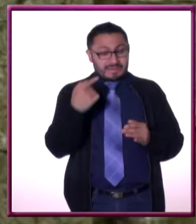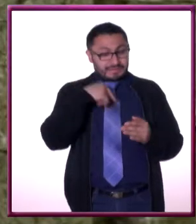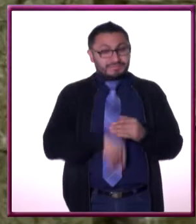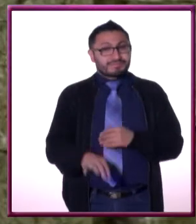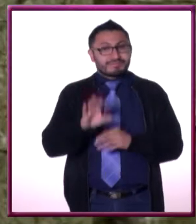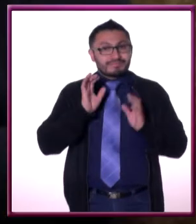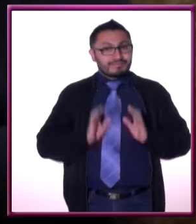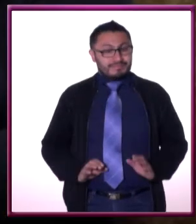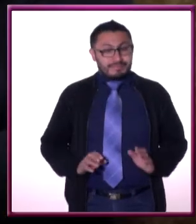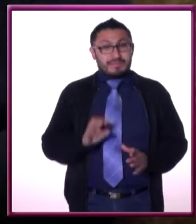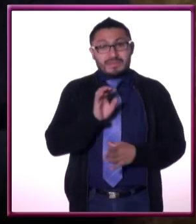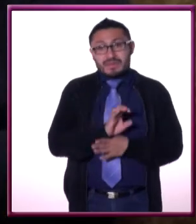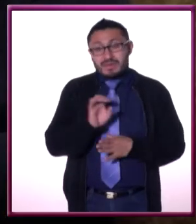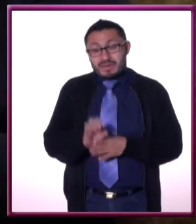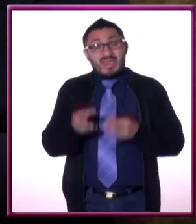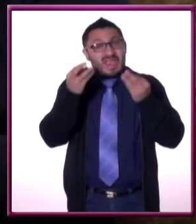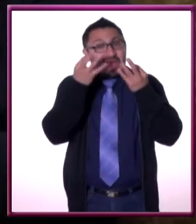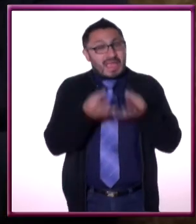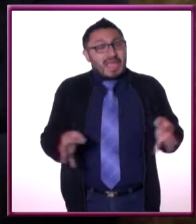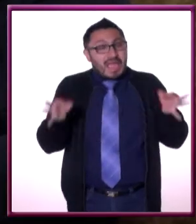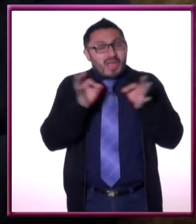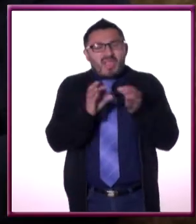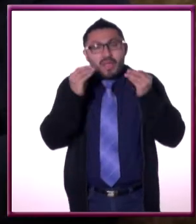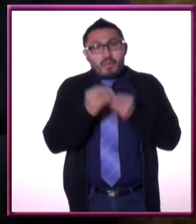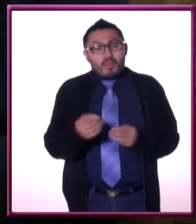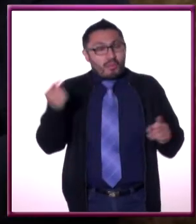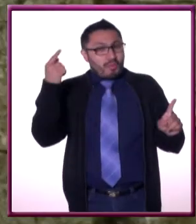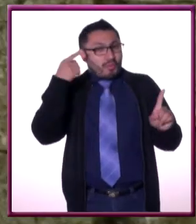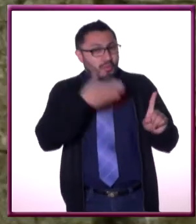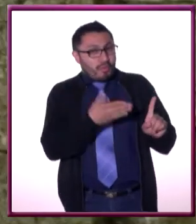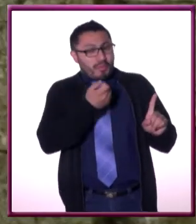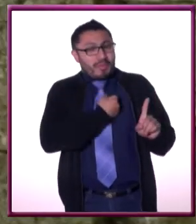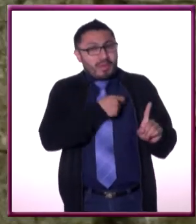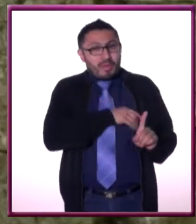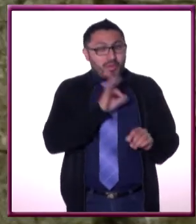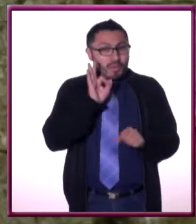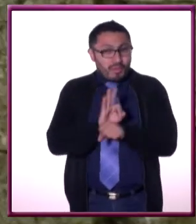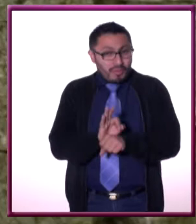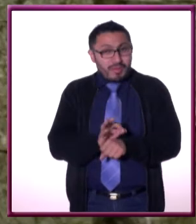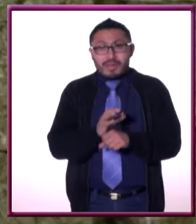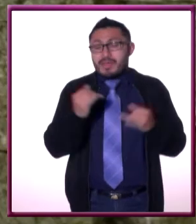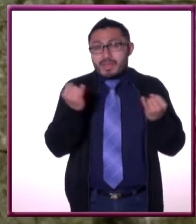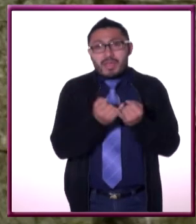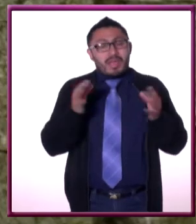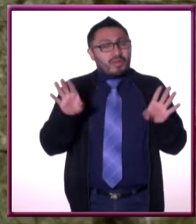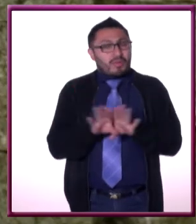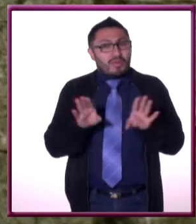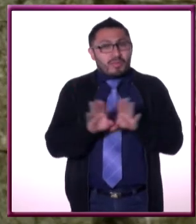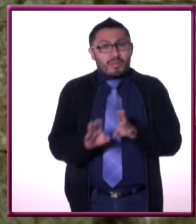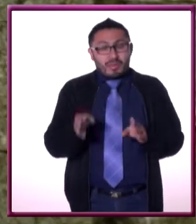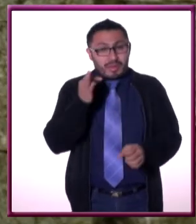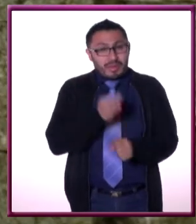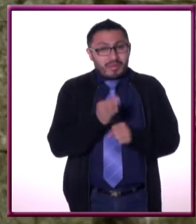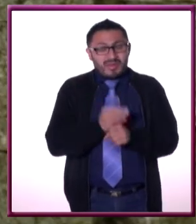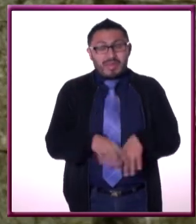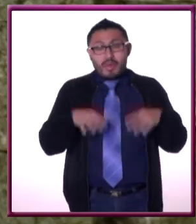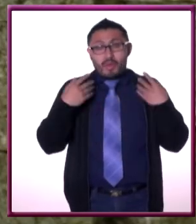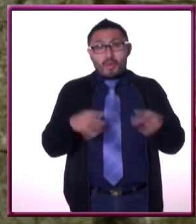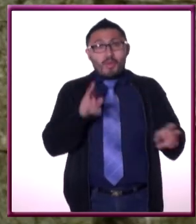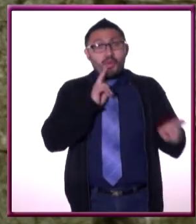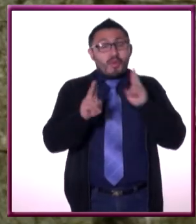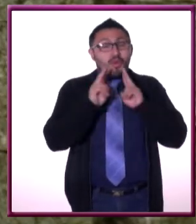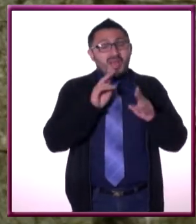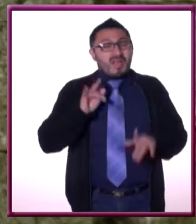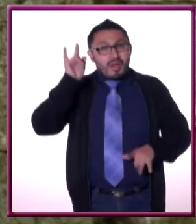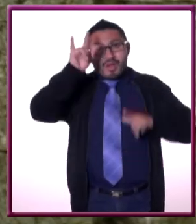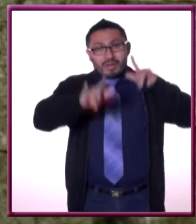¿Mm? Sí, Así que así es. es importantísimo para la salud. Sí. Y bueno, actualmente también hay un boom grande en todo el país de